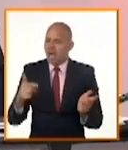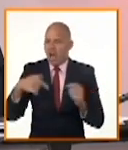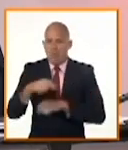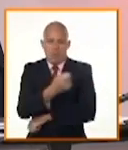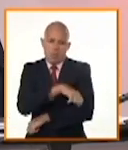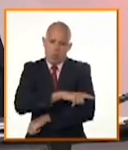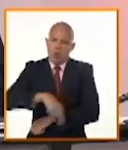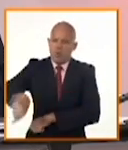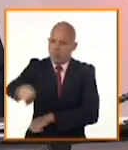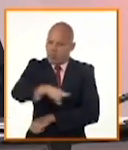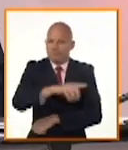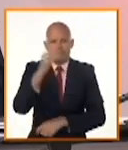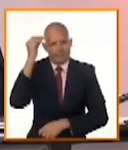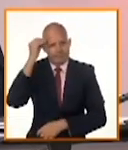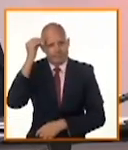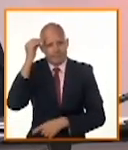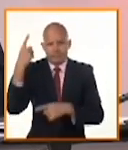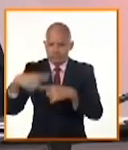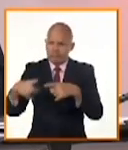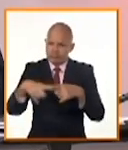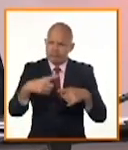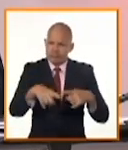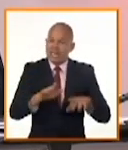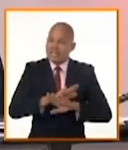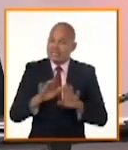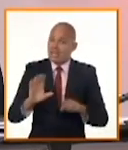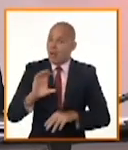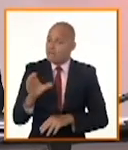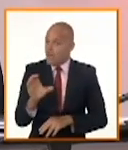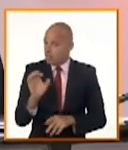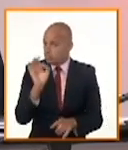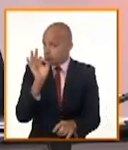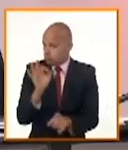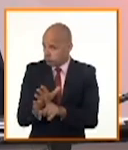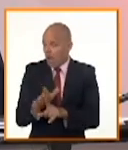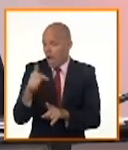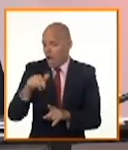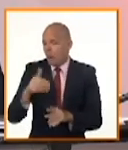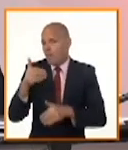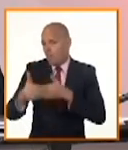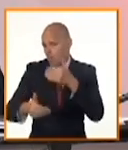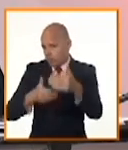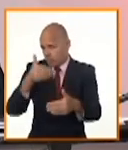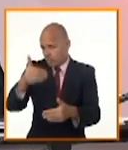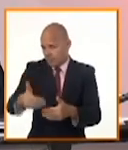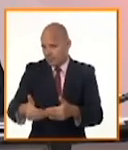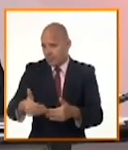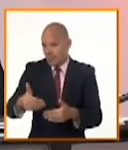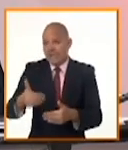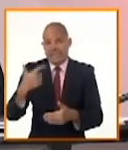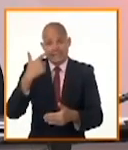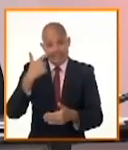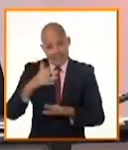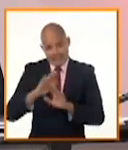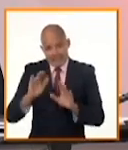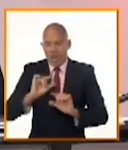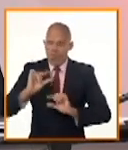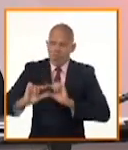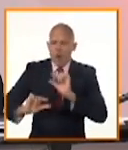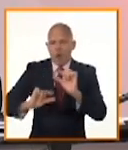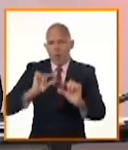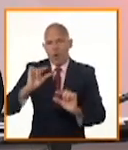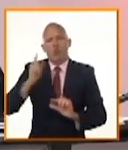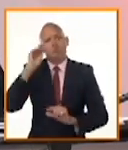entendimiento del proceso que se ha iniciado Por supuesto que como es un proceso gradual seguirán naciendo dudas